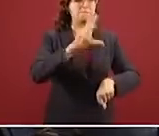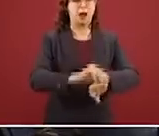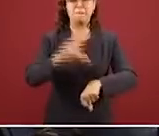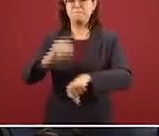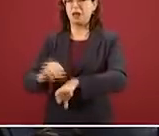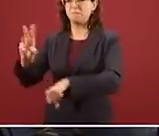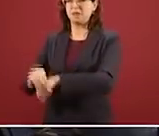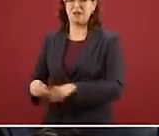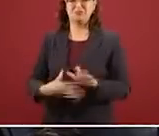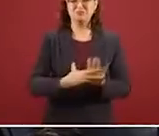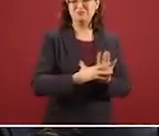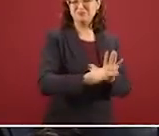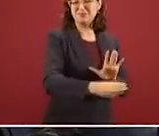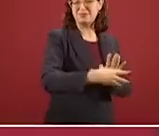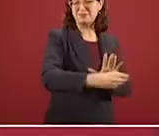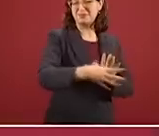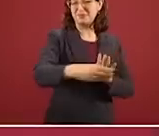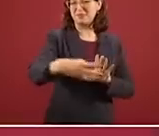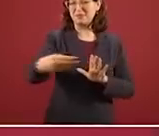de